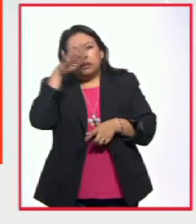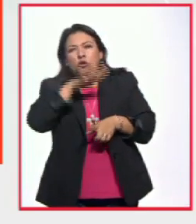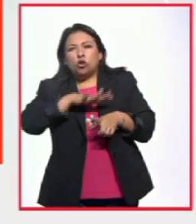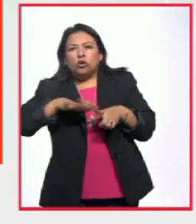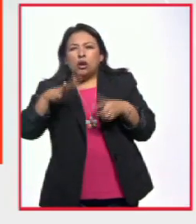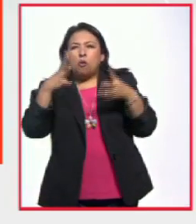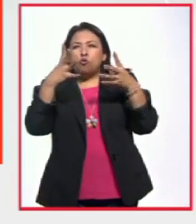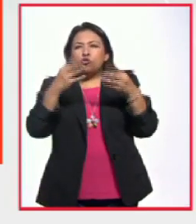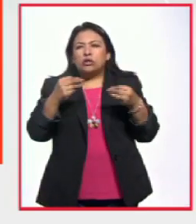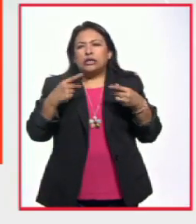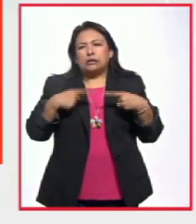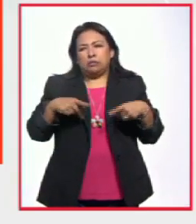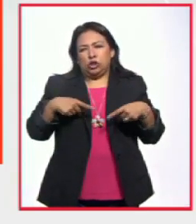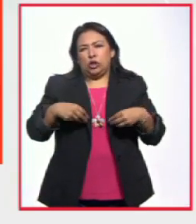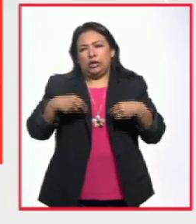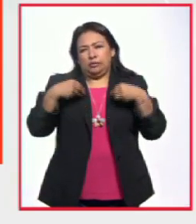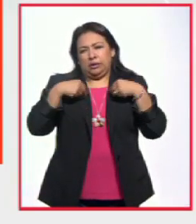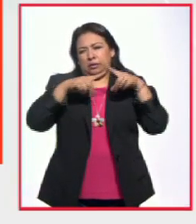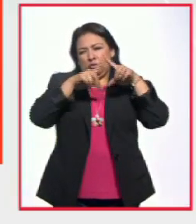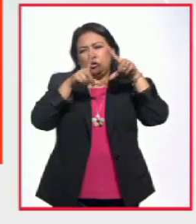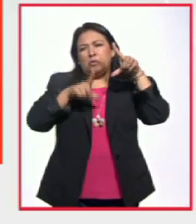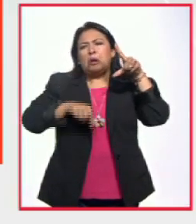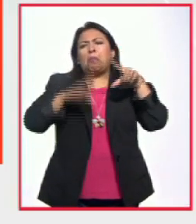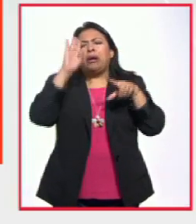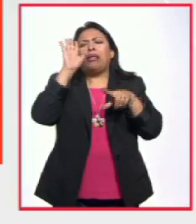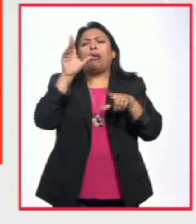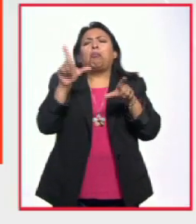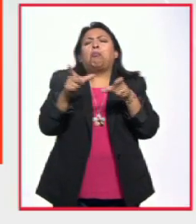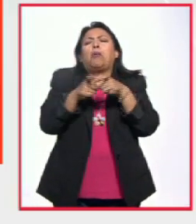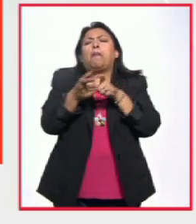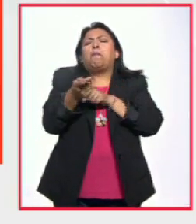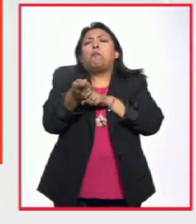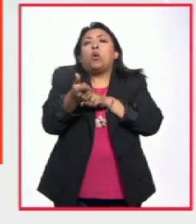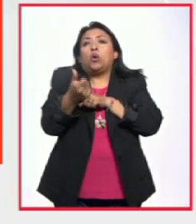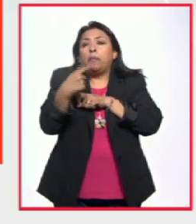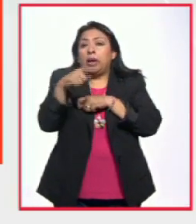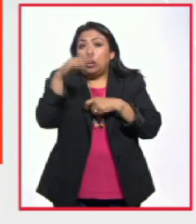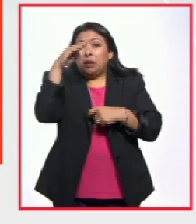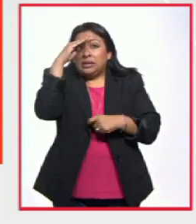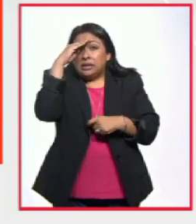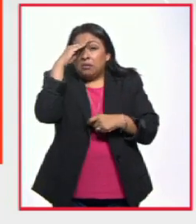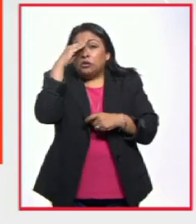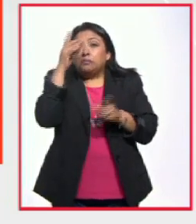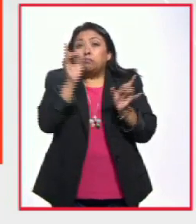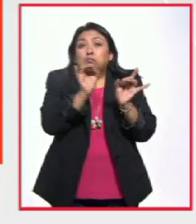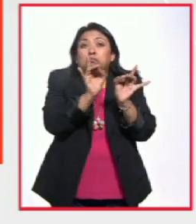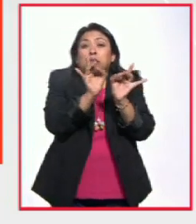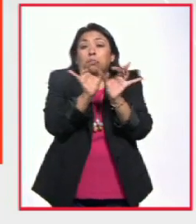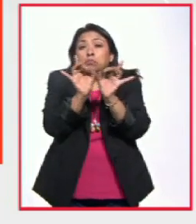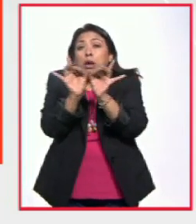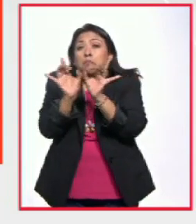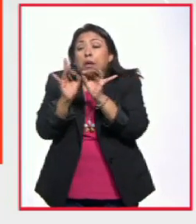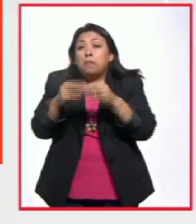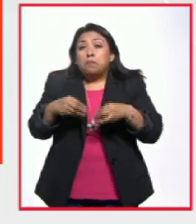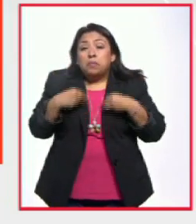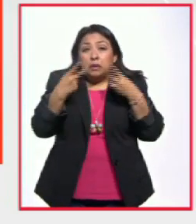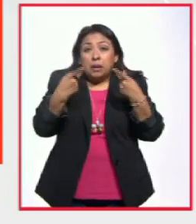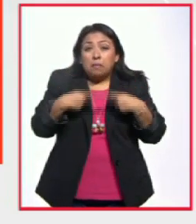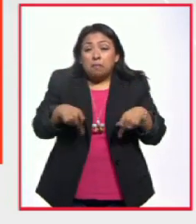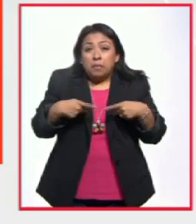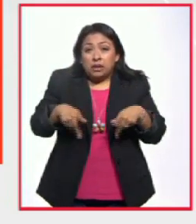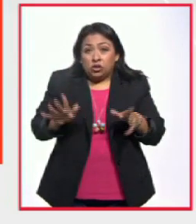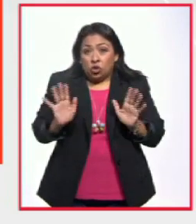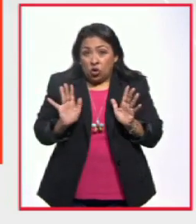las millones de personas que habitamos este país, parecerá insignificante, pero hay que considerar todas las circunstancias en las que están viviendo estas